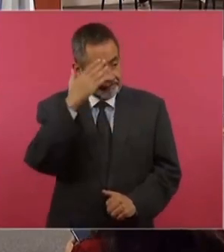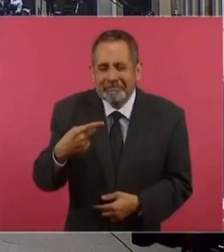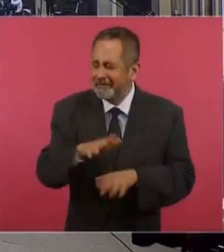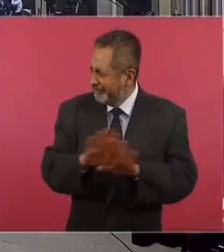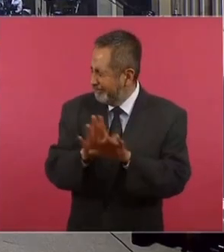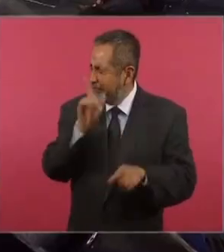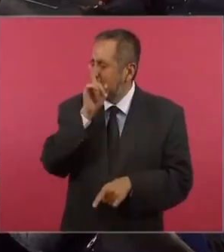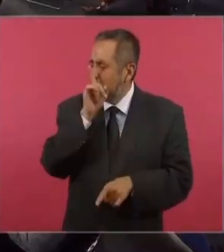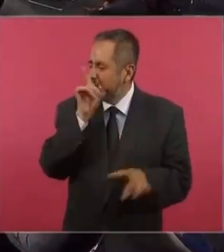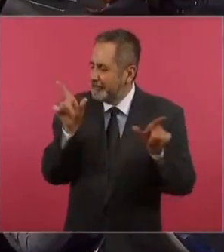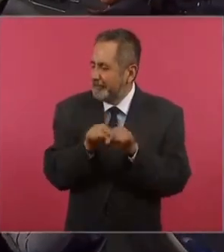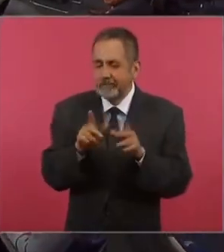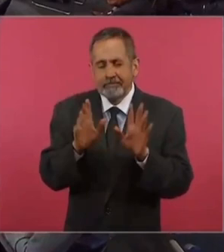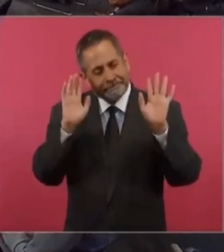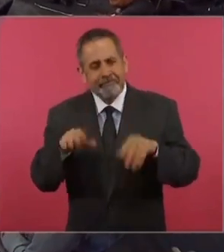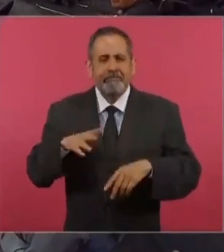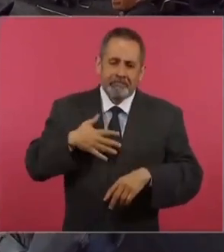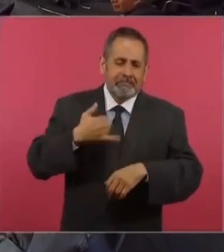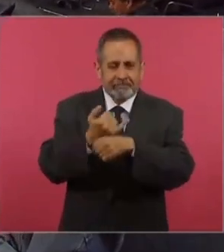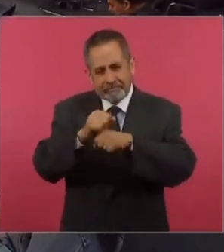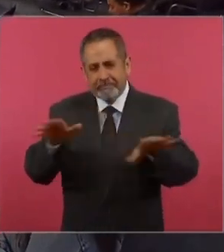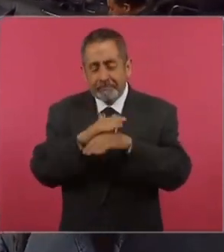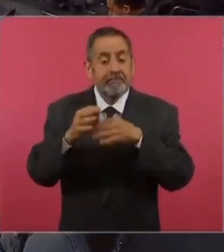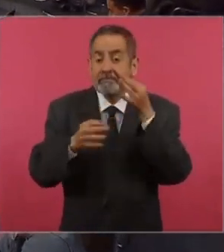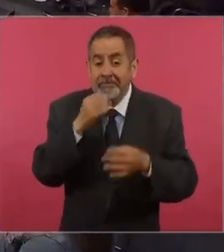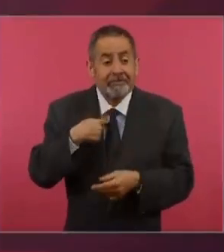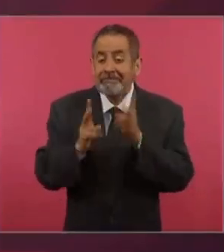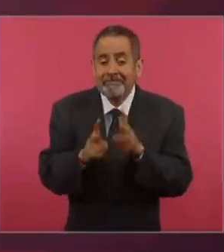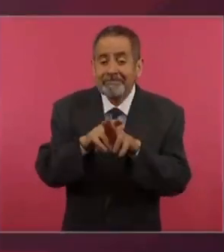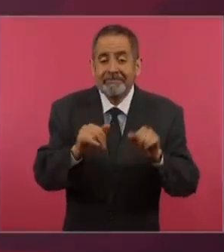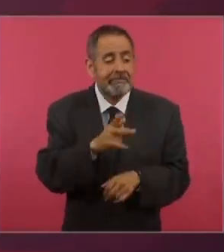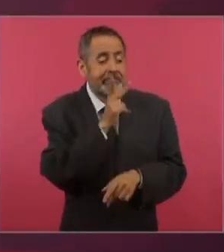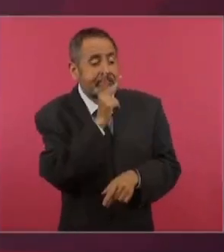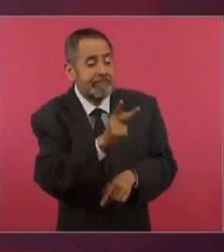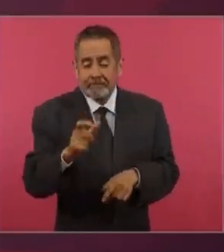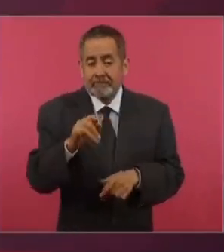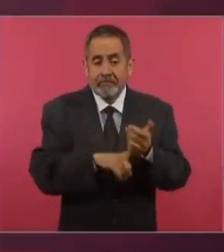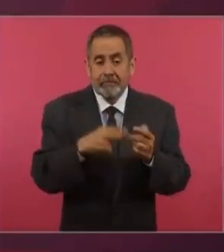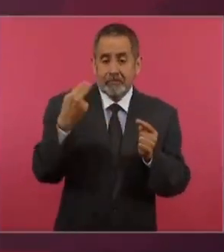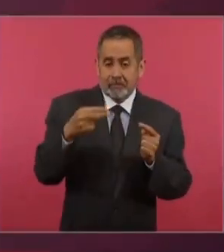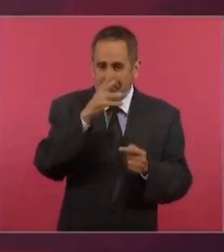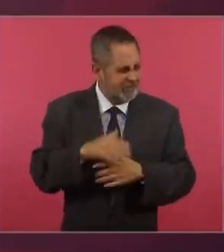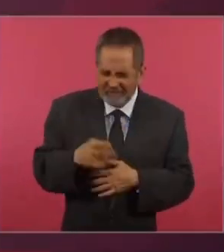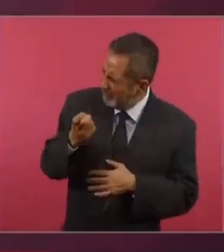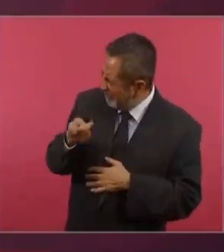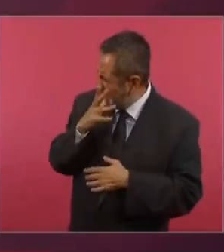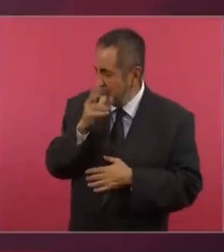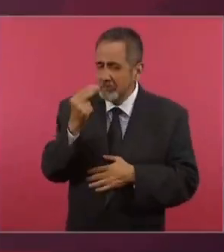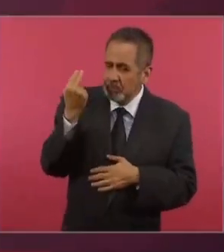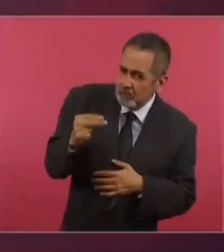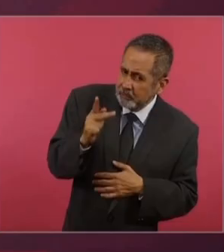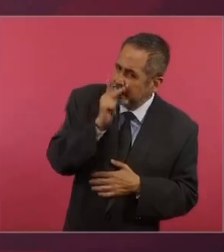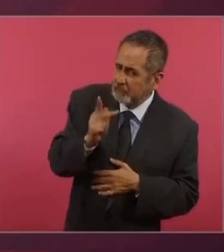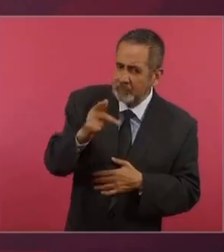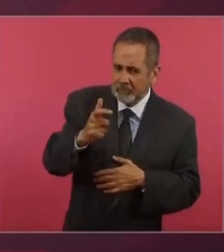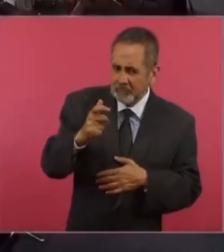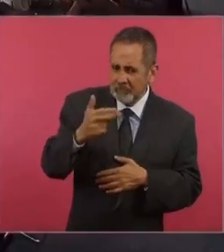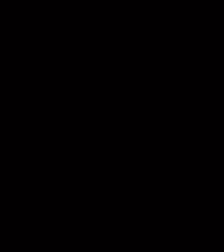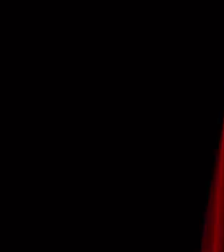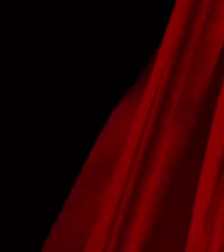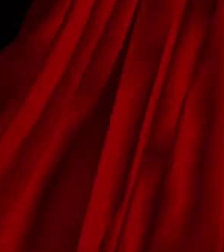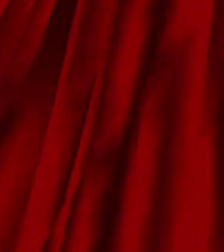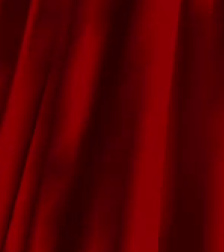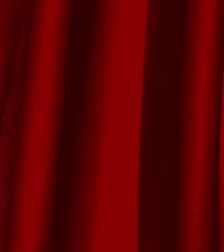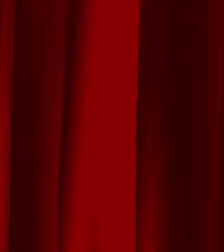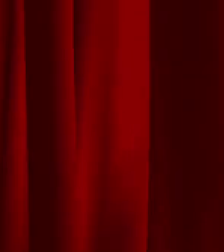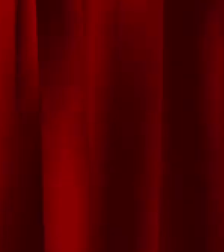es Fox. Tengo que informar que ya no voy a hablar de la señora o no voy a pronunciar su nombre. Creo que eso es. No puedo pronunciar su nombre.